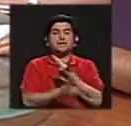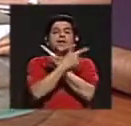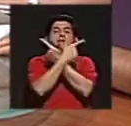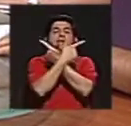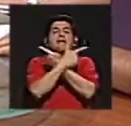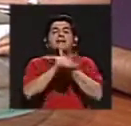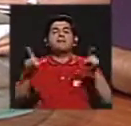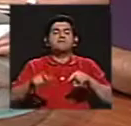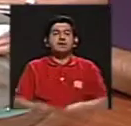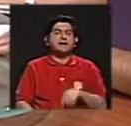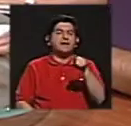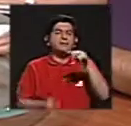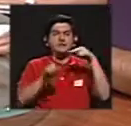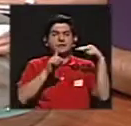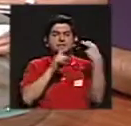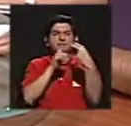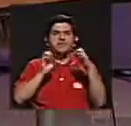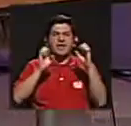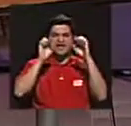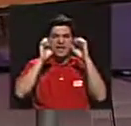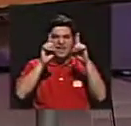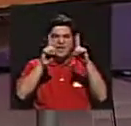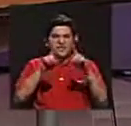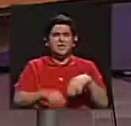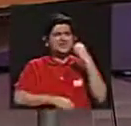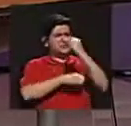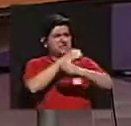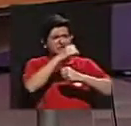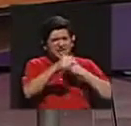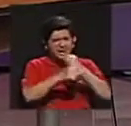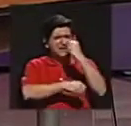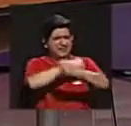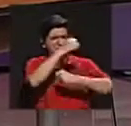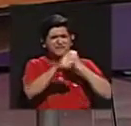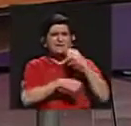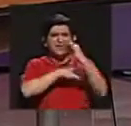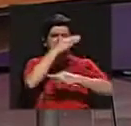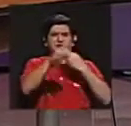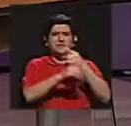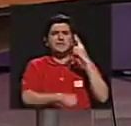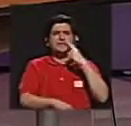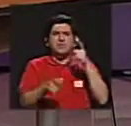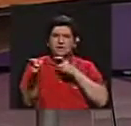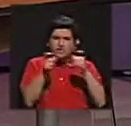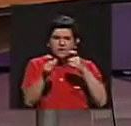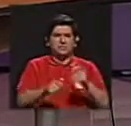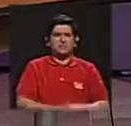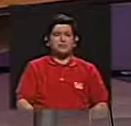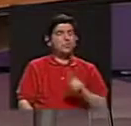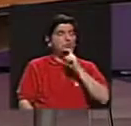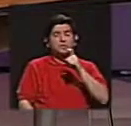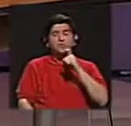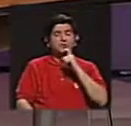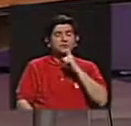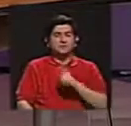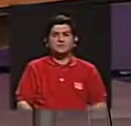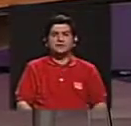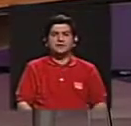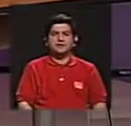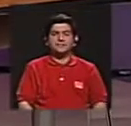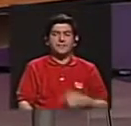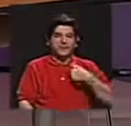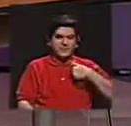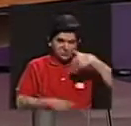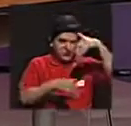liberarnos de esa mirada de educación de siglos paternalista. Ahora te entendí. Porque es muy difícil. Claro. Meto